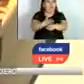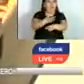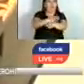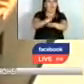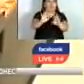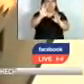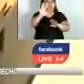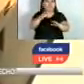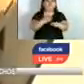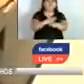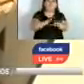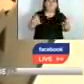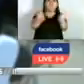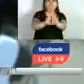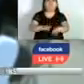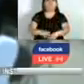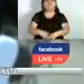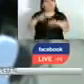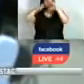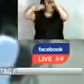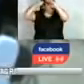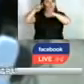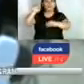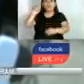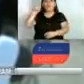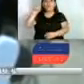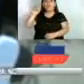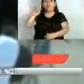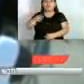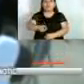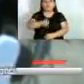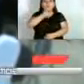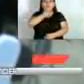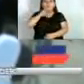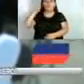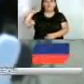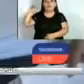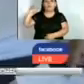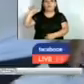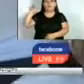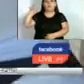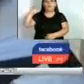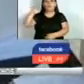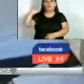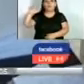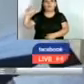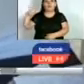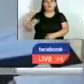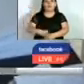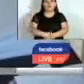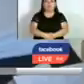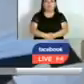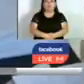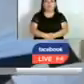horario establecido. Con imágenes de Ever Ábalos, este es un informe de Marcela Rivera.